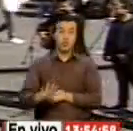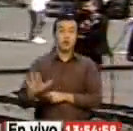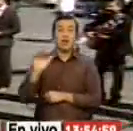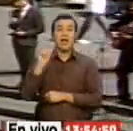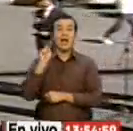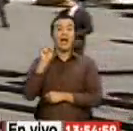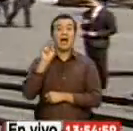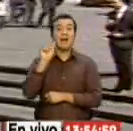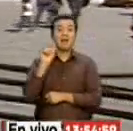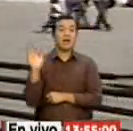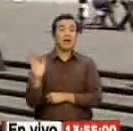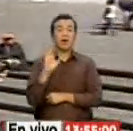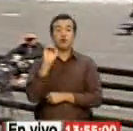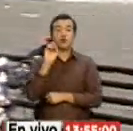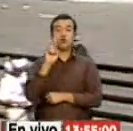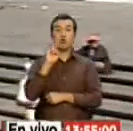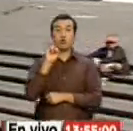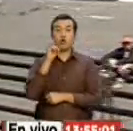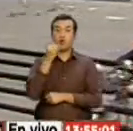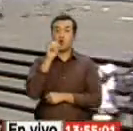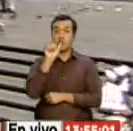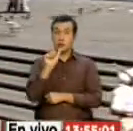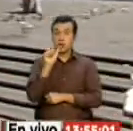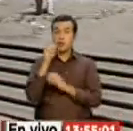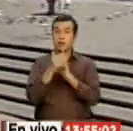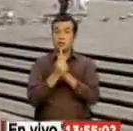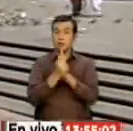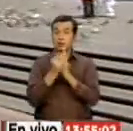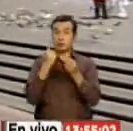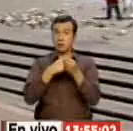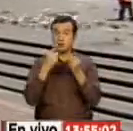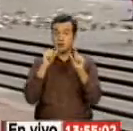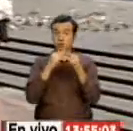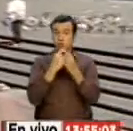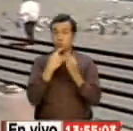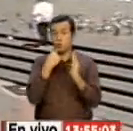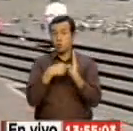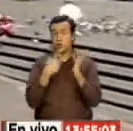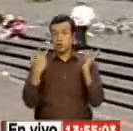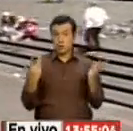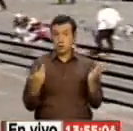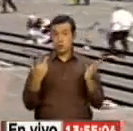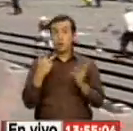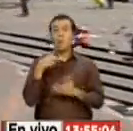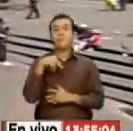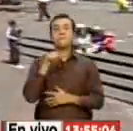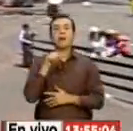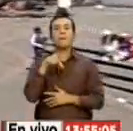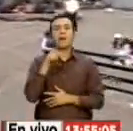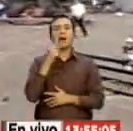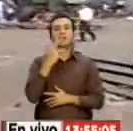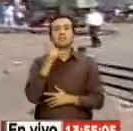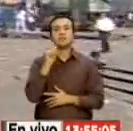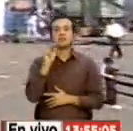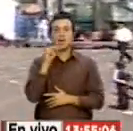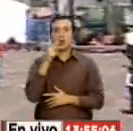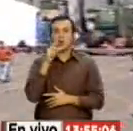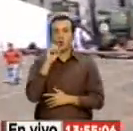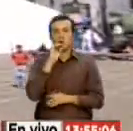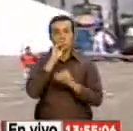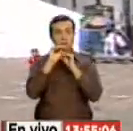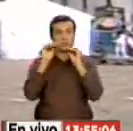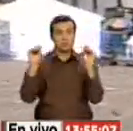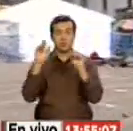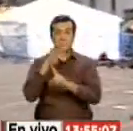Ana Torrojas y también con la participación del talento nacional con grupos, por ejemplo, como Papá Chango. Debemos también mencionar